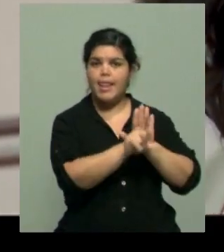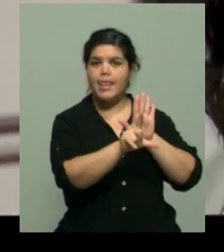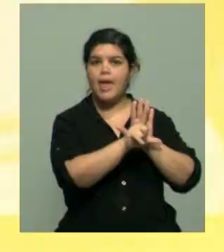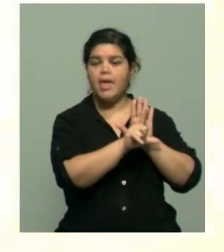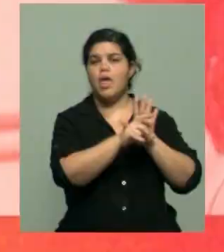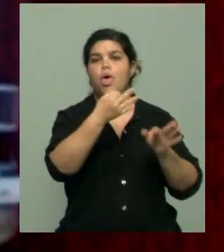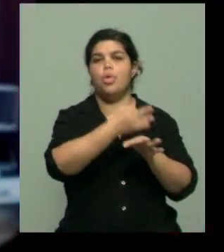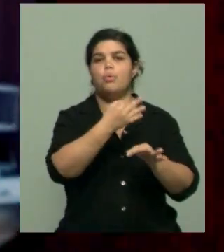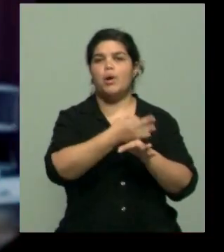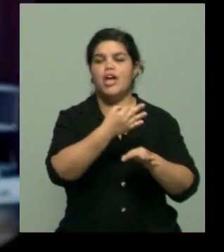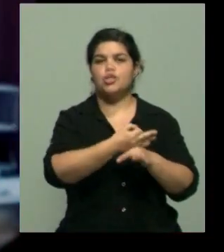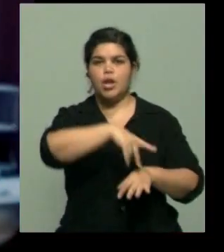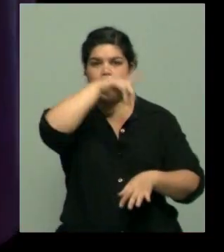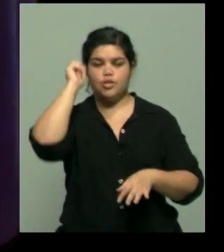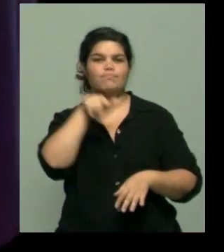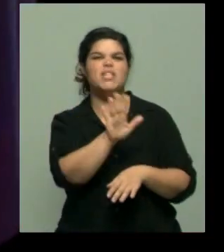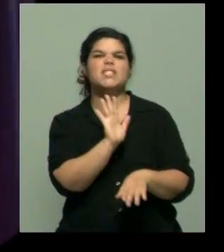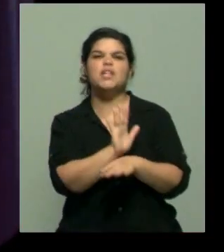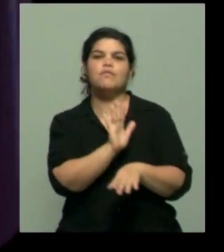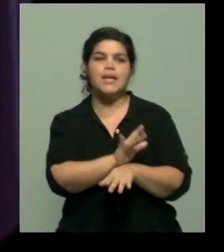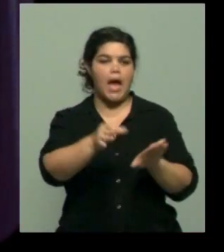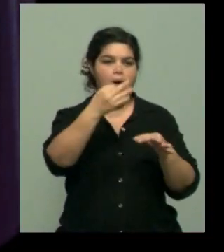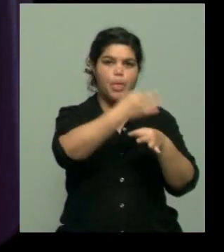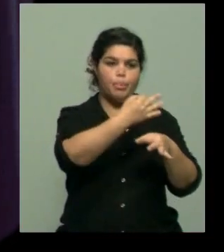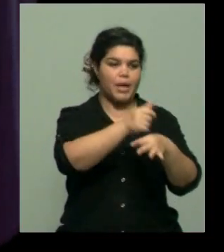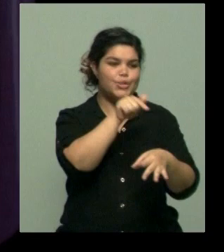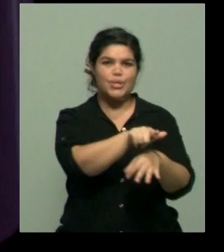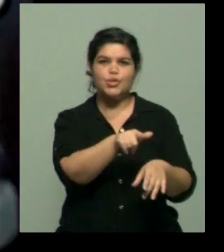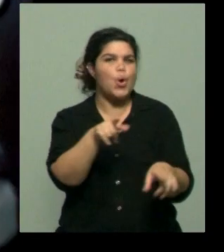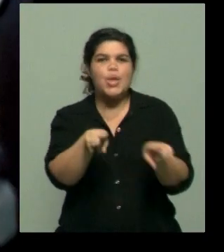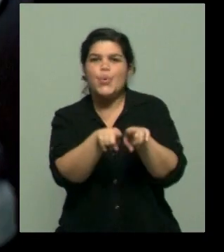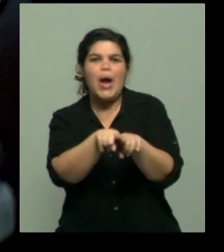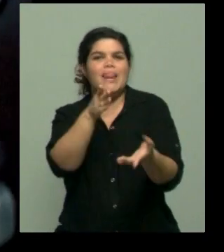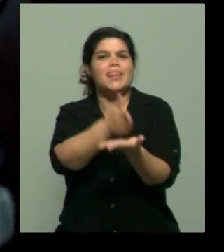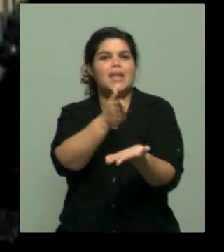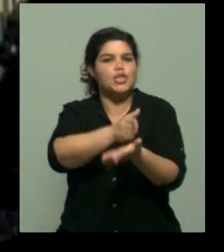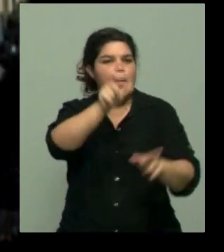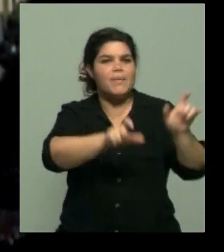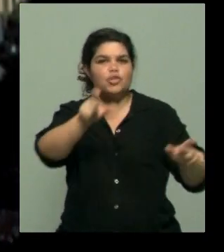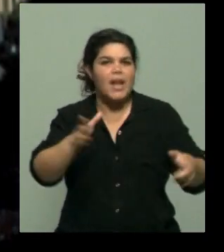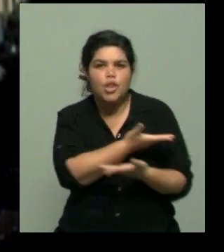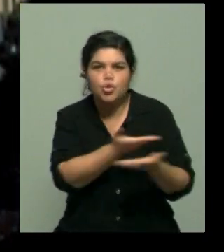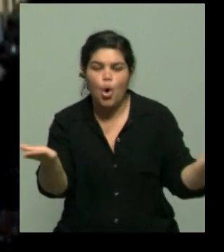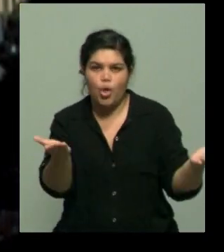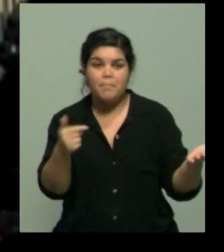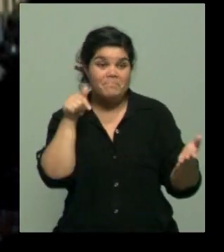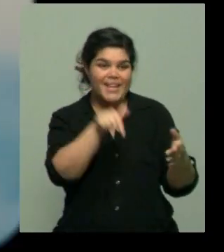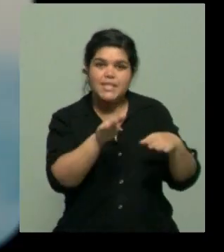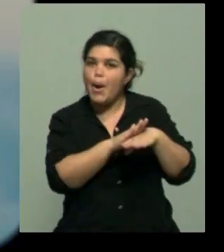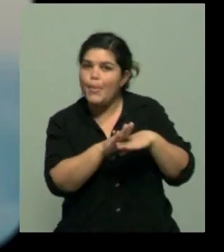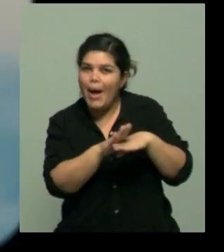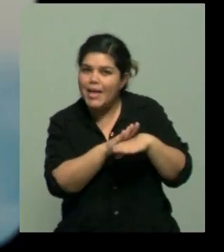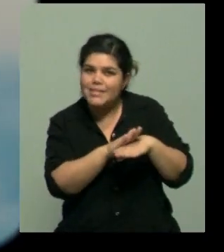basada en tomar a la educación como un derecho humano. Esa premisa ya es el paraguas o el